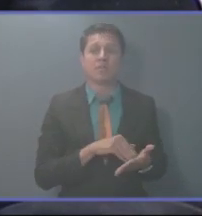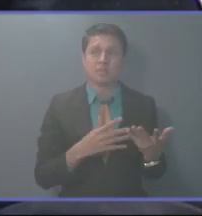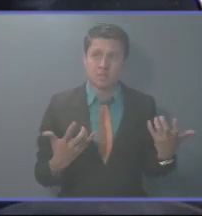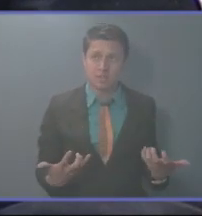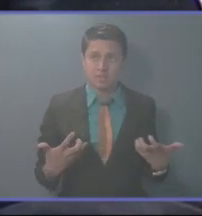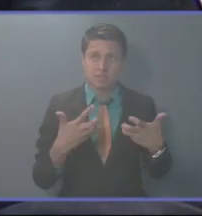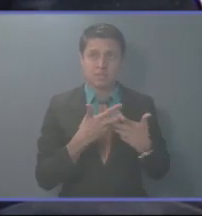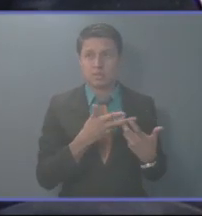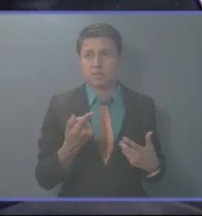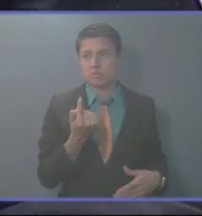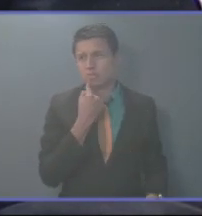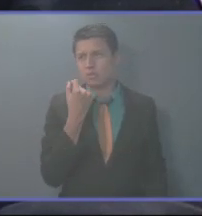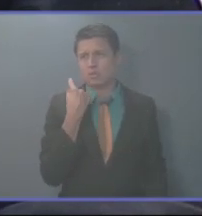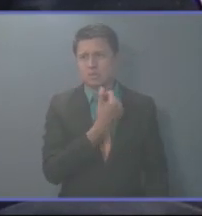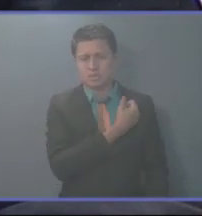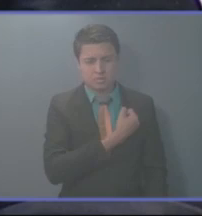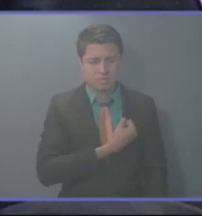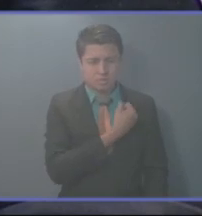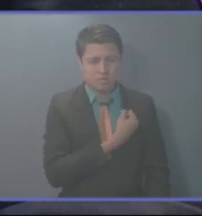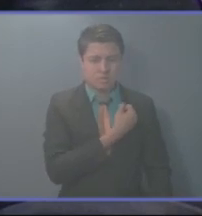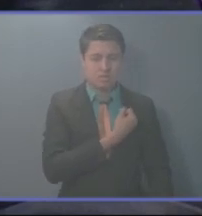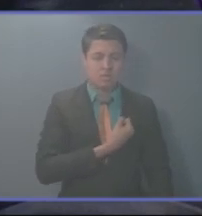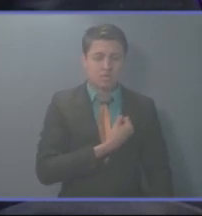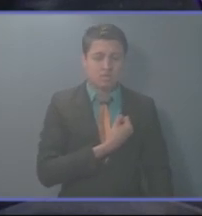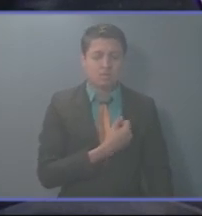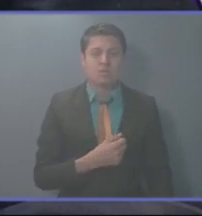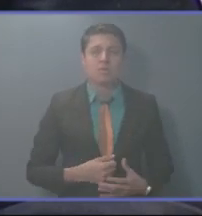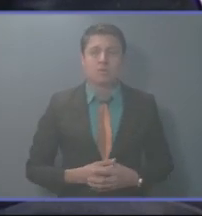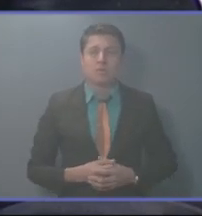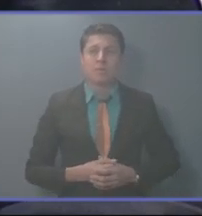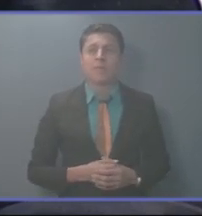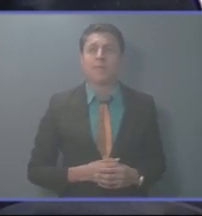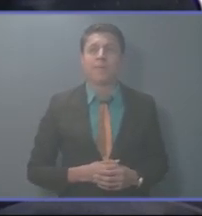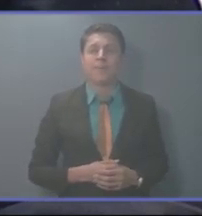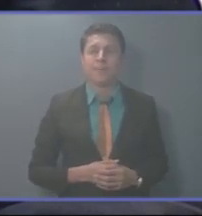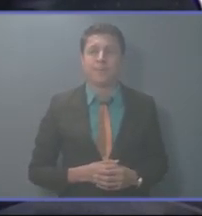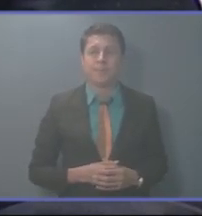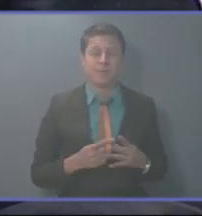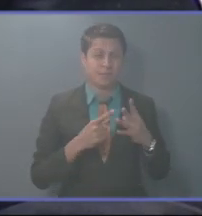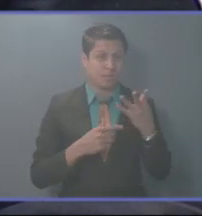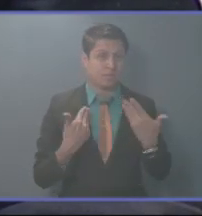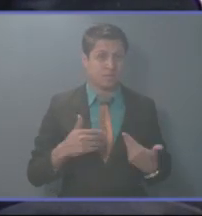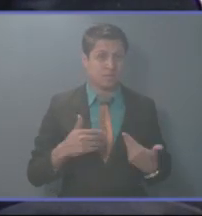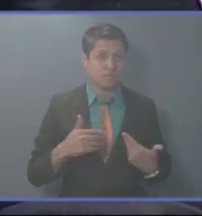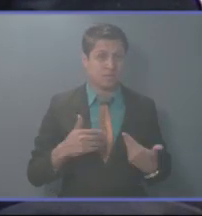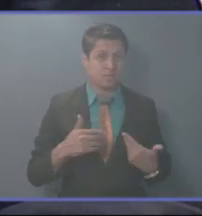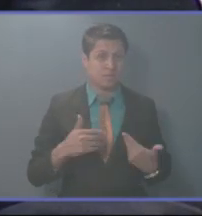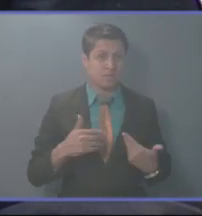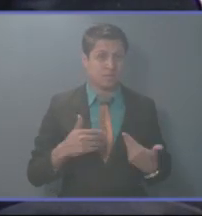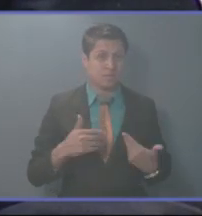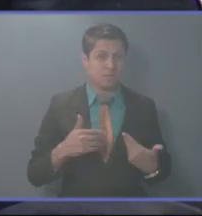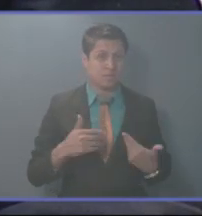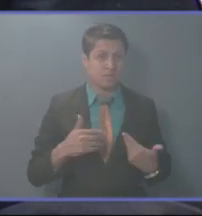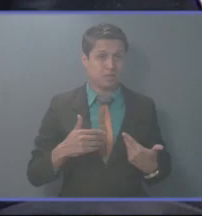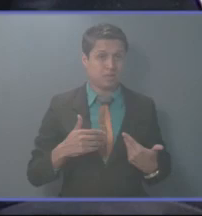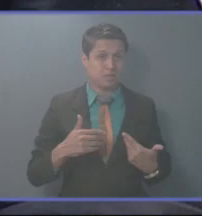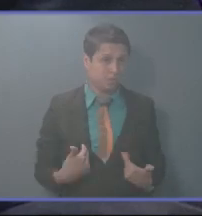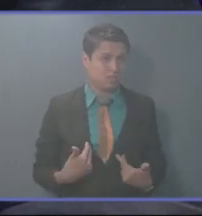integral de las víctimas de graves violaciones a los derechos humanos y el derecho internacional humanitario cometidas durante dicho